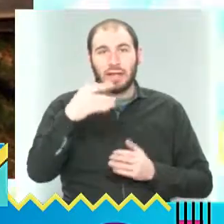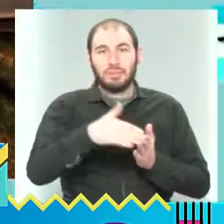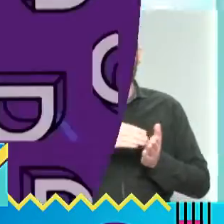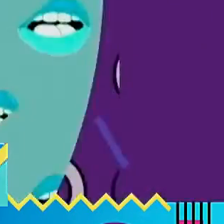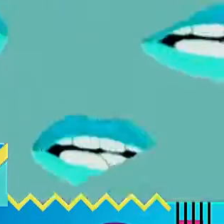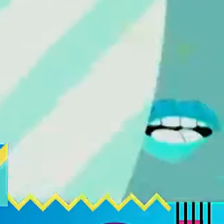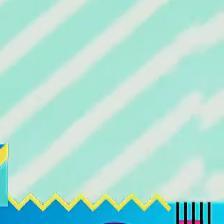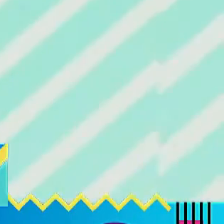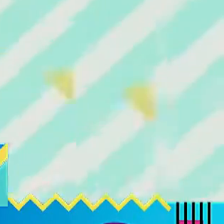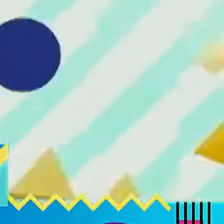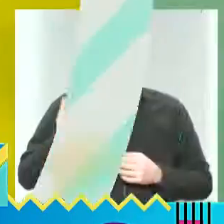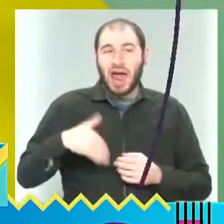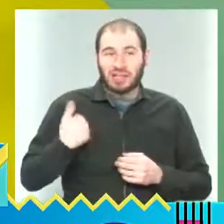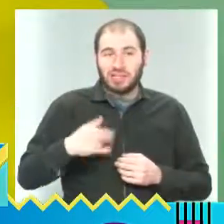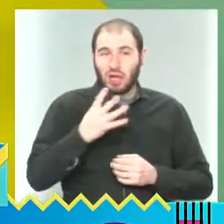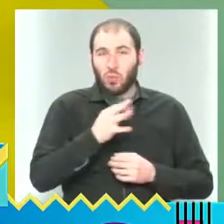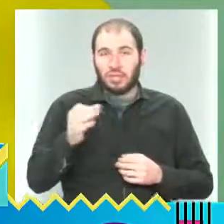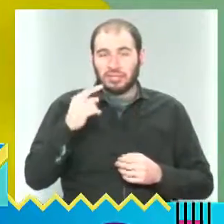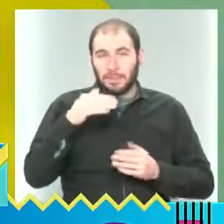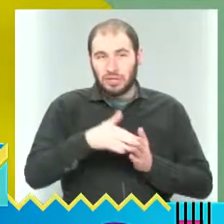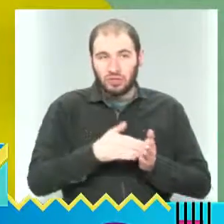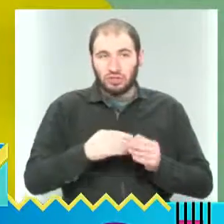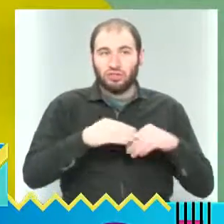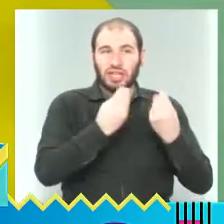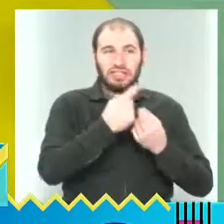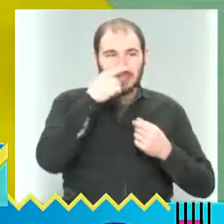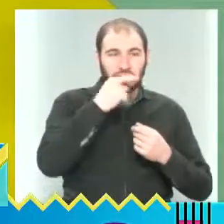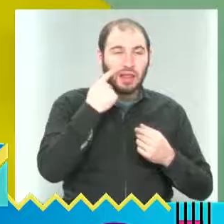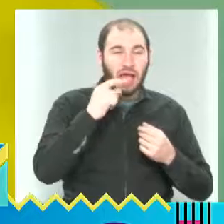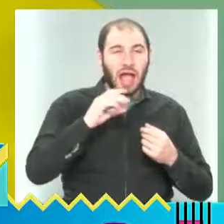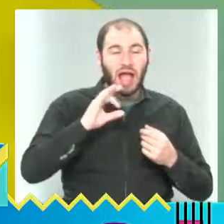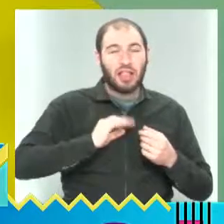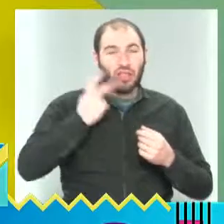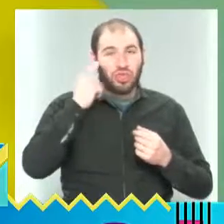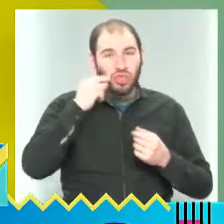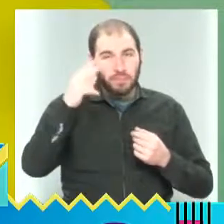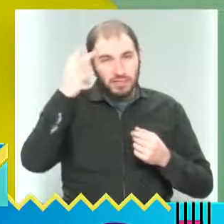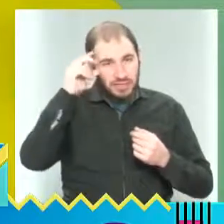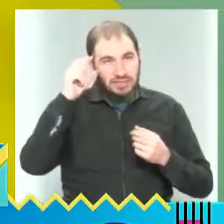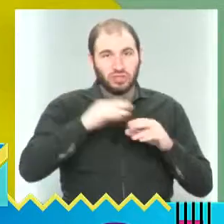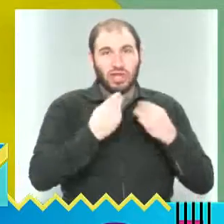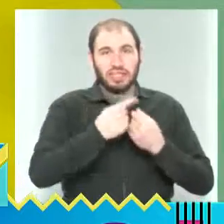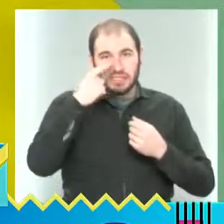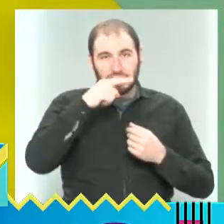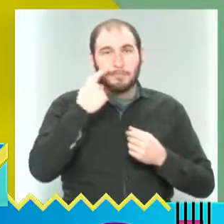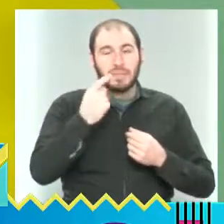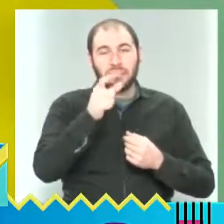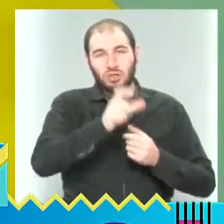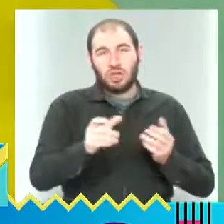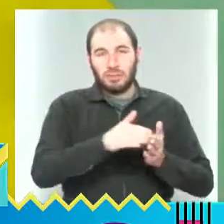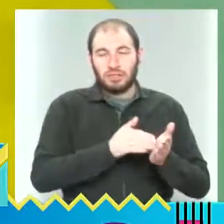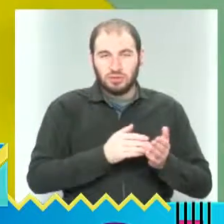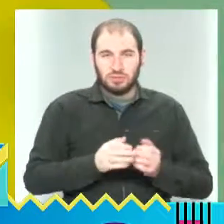Si Argentina tiene 40 millones y somos más de 7.000. El 2010 Naciones Unidas celebraba que éramos 7.000 millones de personas en el